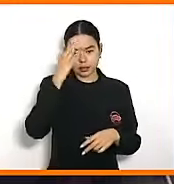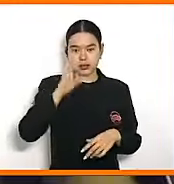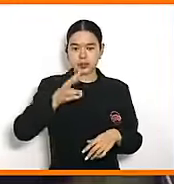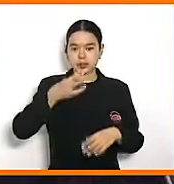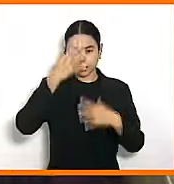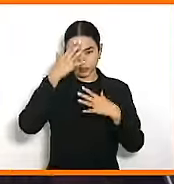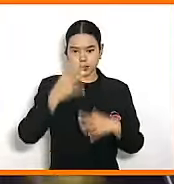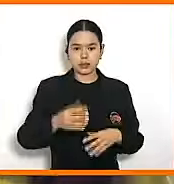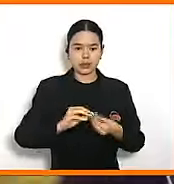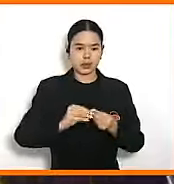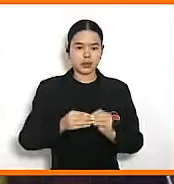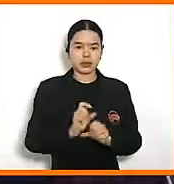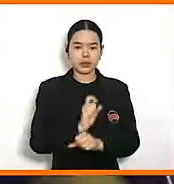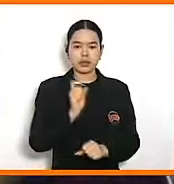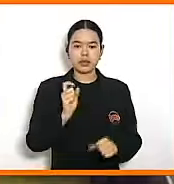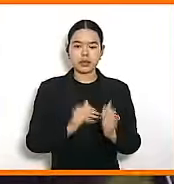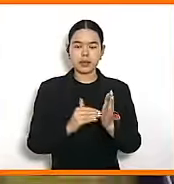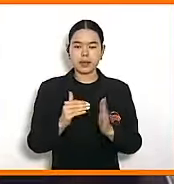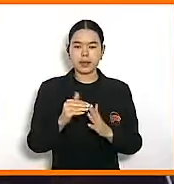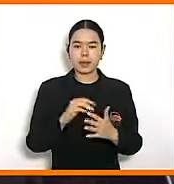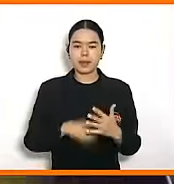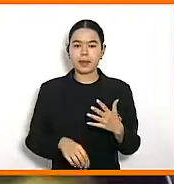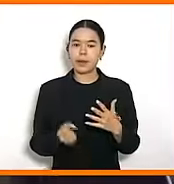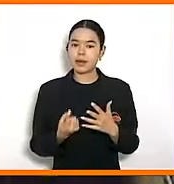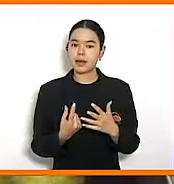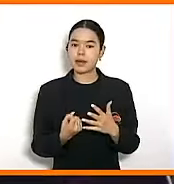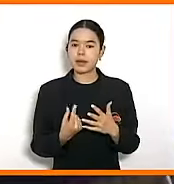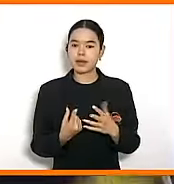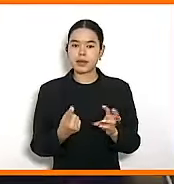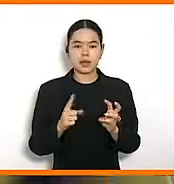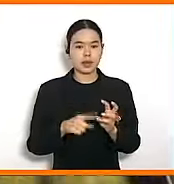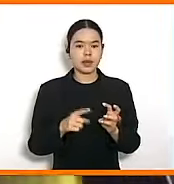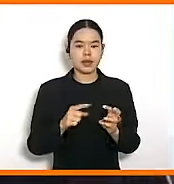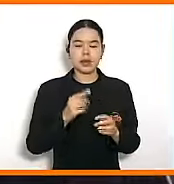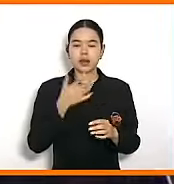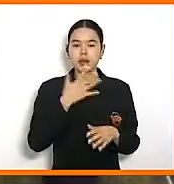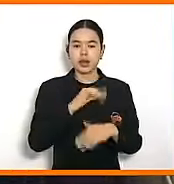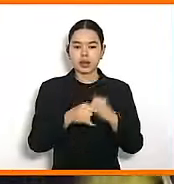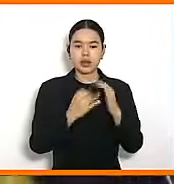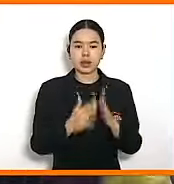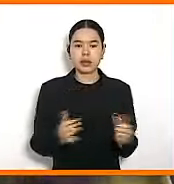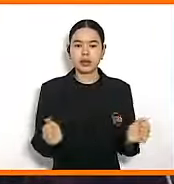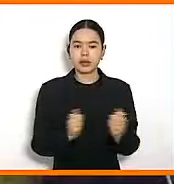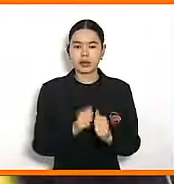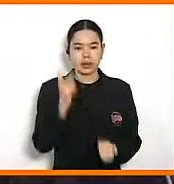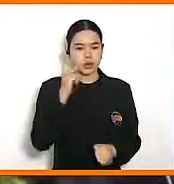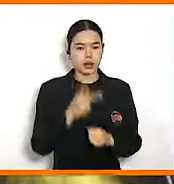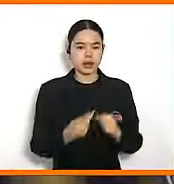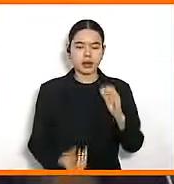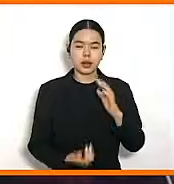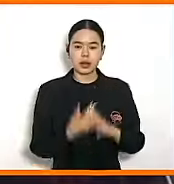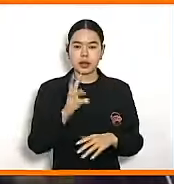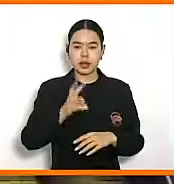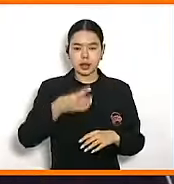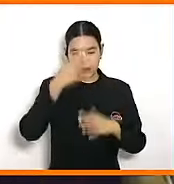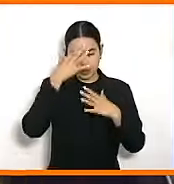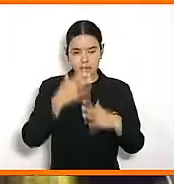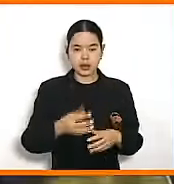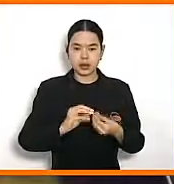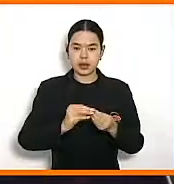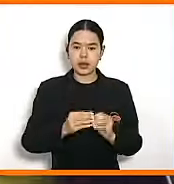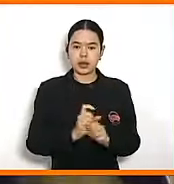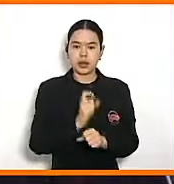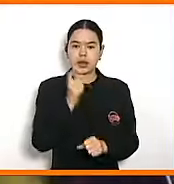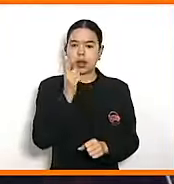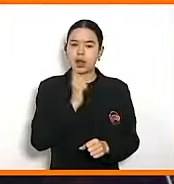y decisivo número millonario, y este es el 11. Suerte, querido jugador, porque vamos a conocer el sexto y decisivo número millonario